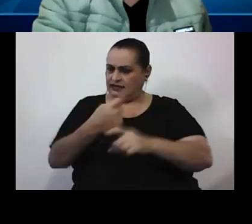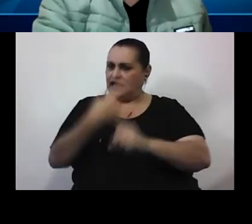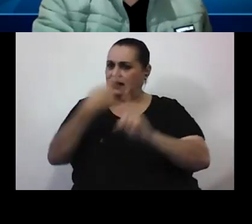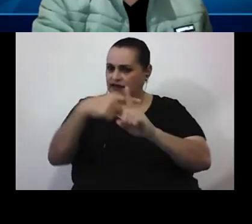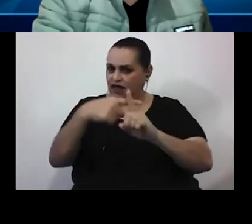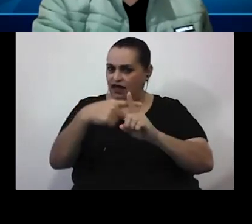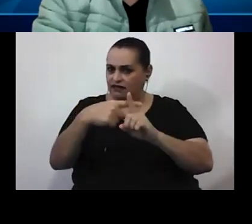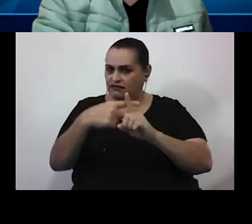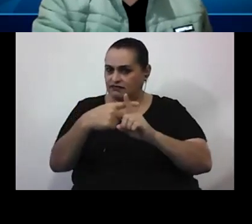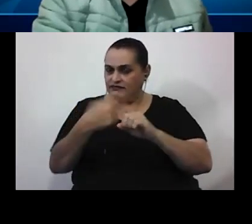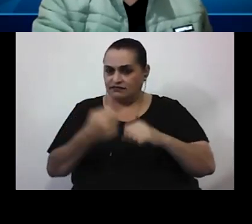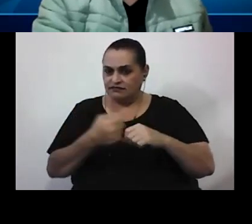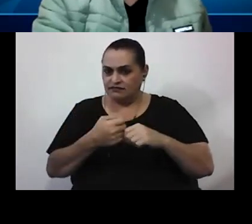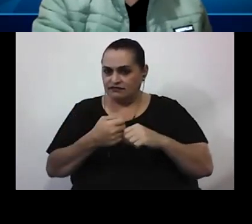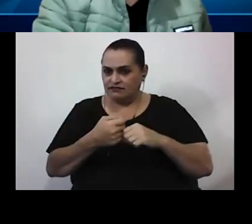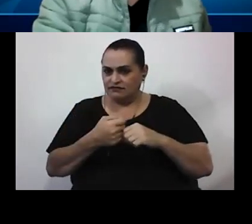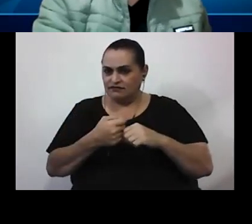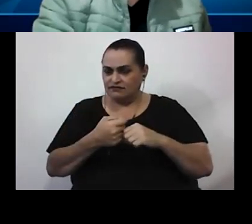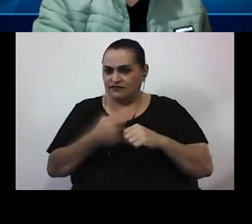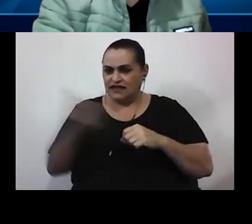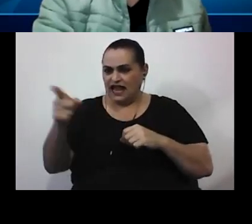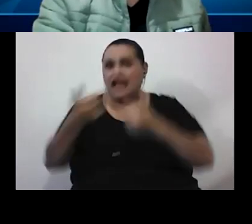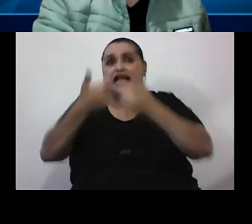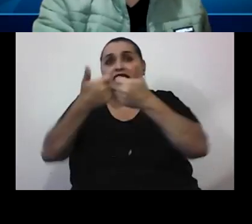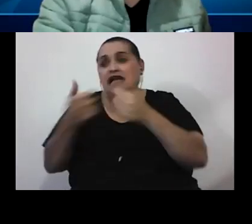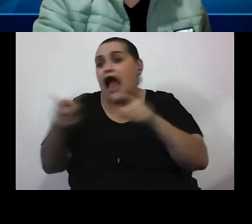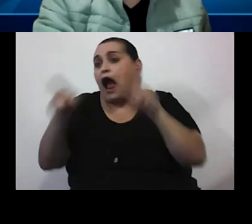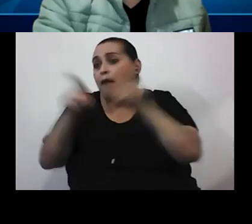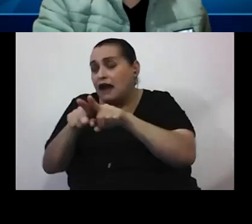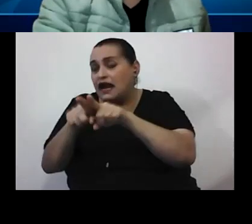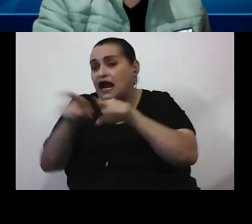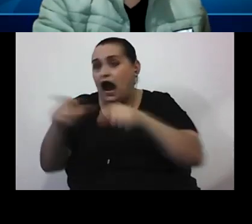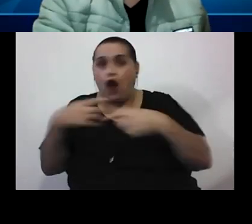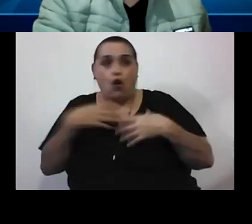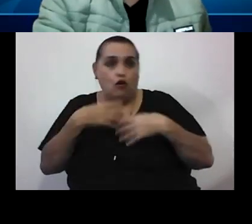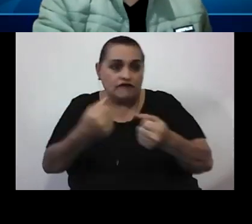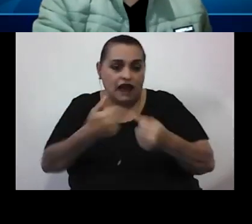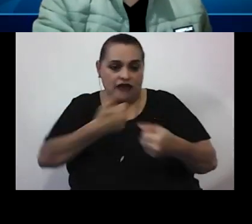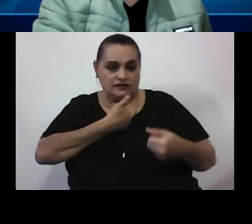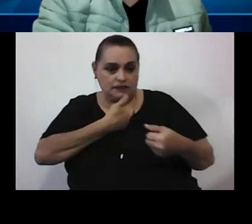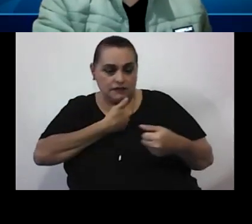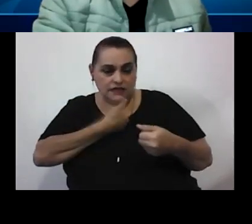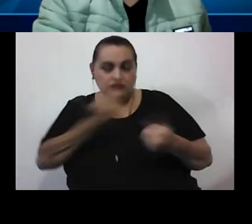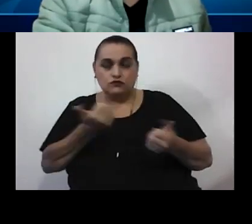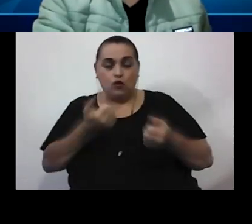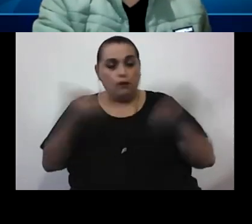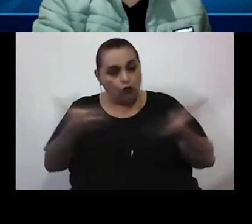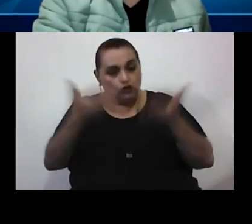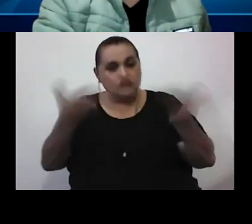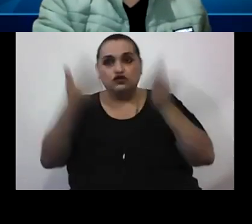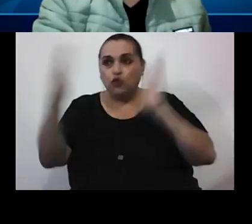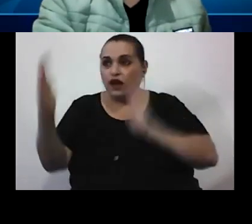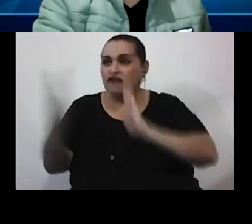amigos, dedicación a una pareja e hijos, hijas, confianza en sí mismo, motivación para enfrentar